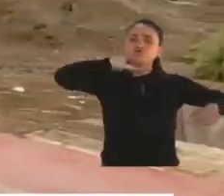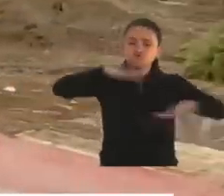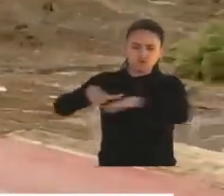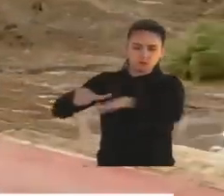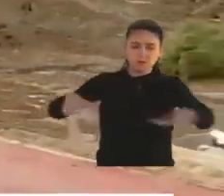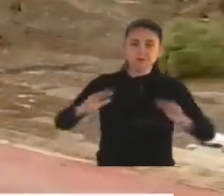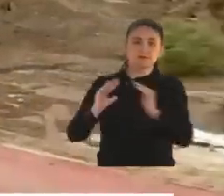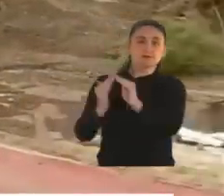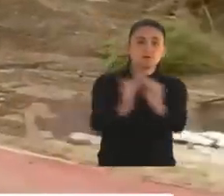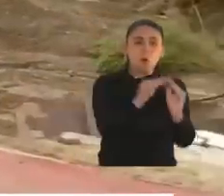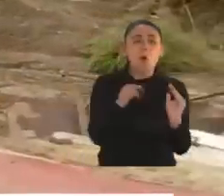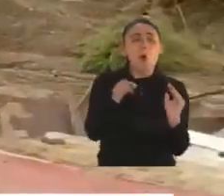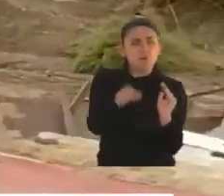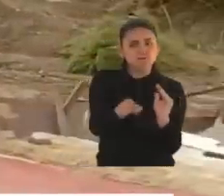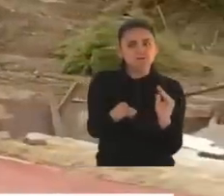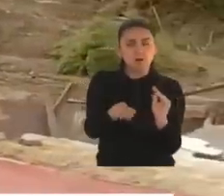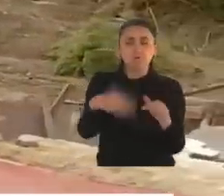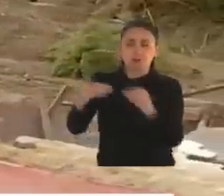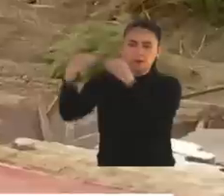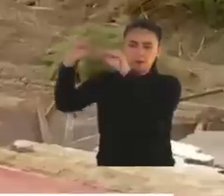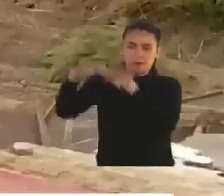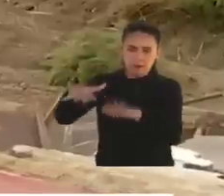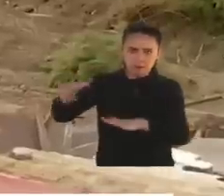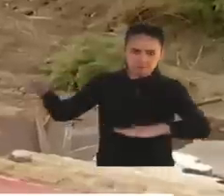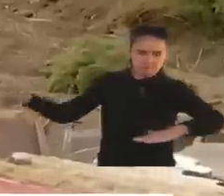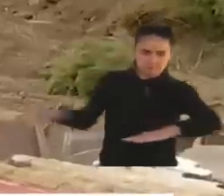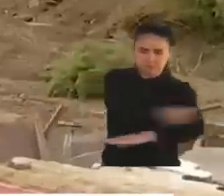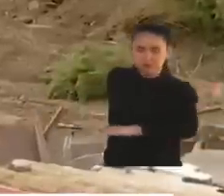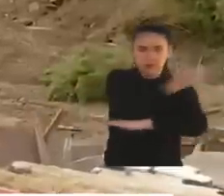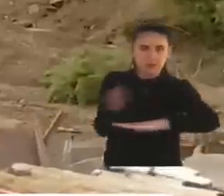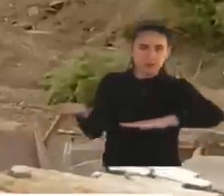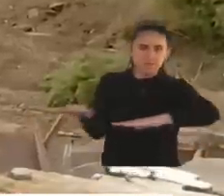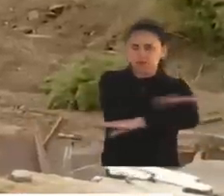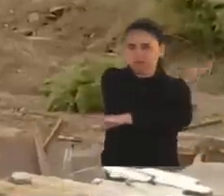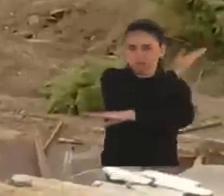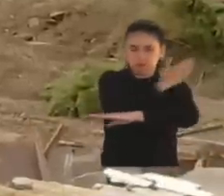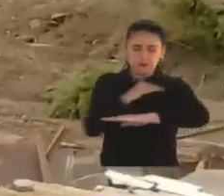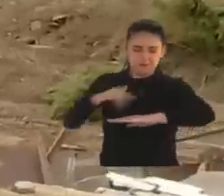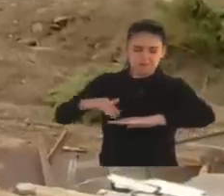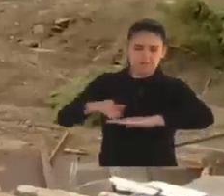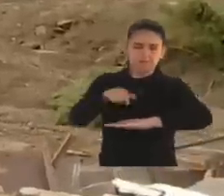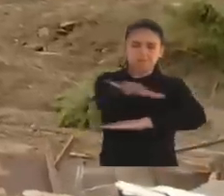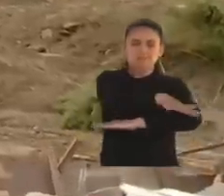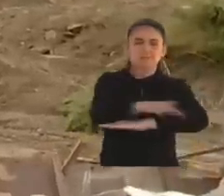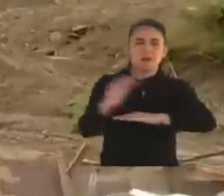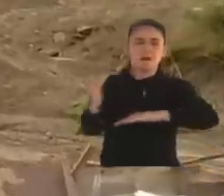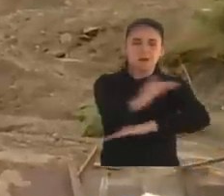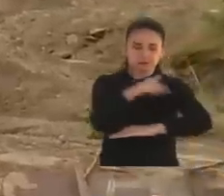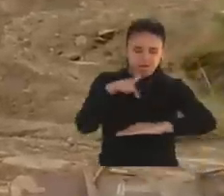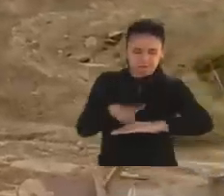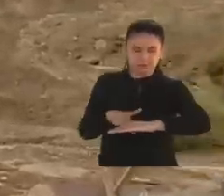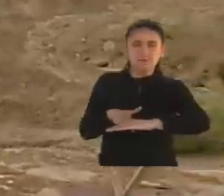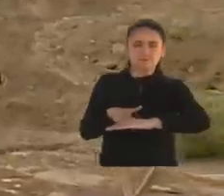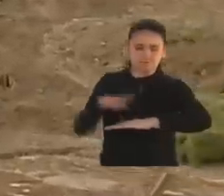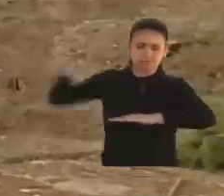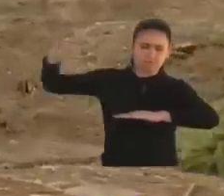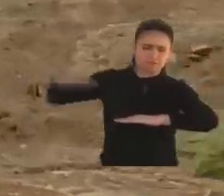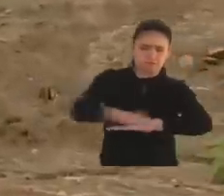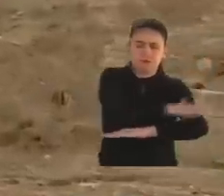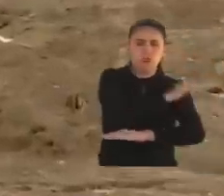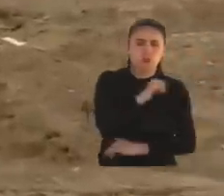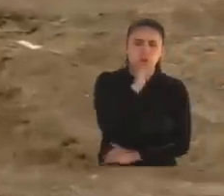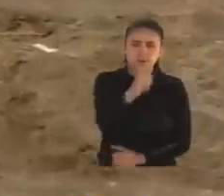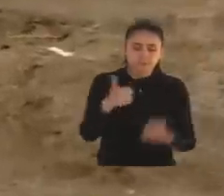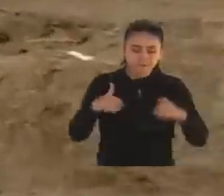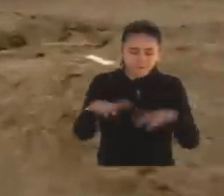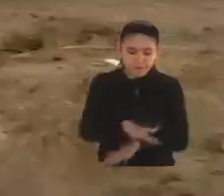la vereda La Soledad y un poco más atrás a la vereda Santa Clara. Ya nada de eso existe, todo fue arrasado por la avalancha. Desde el